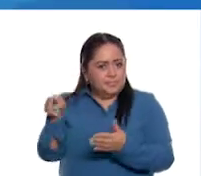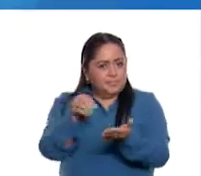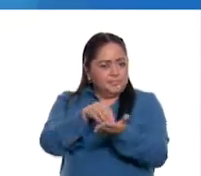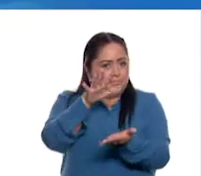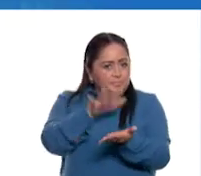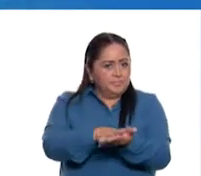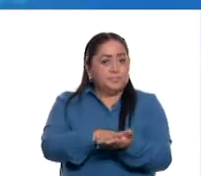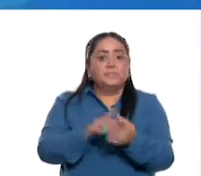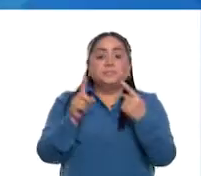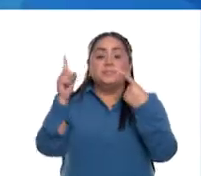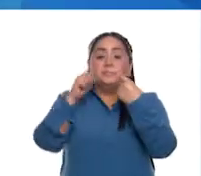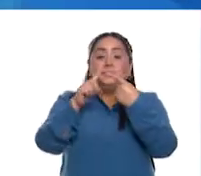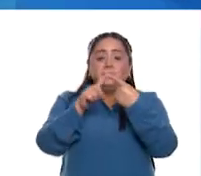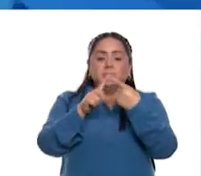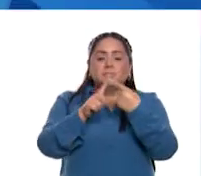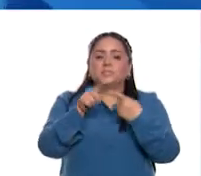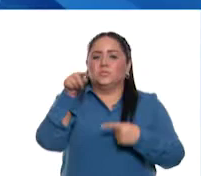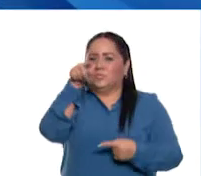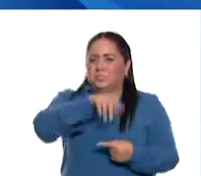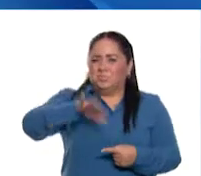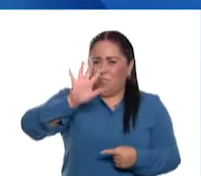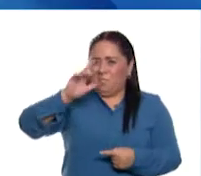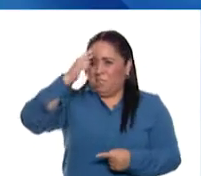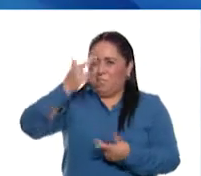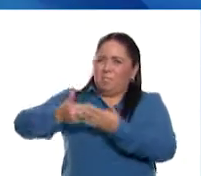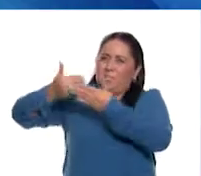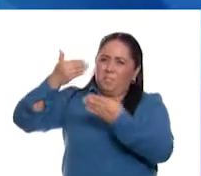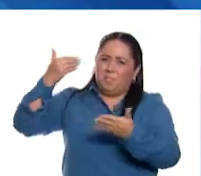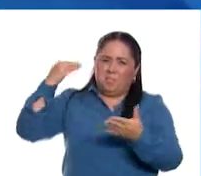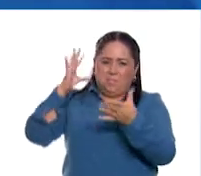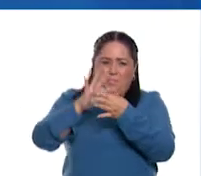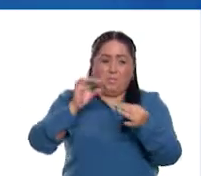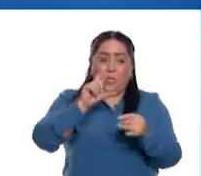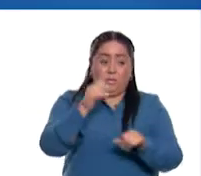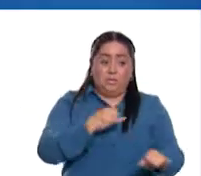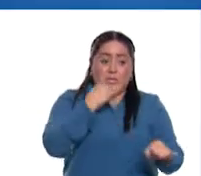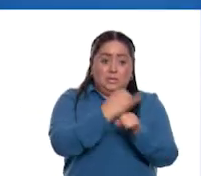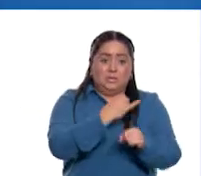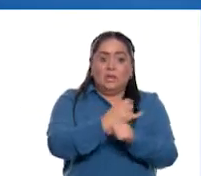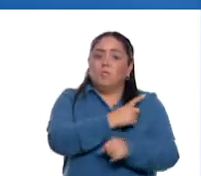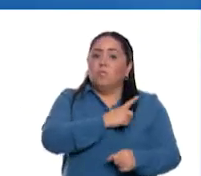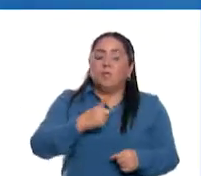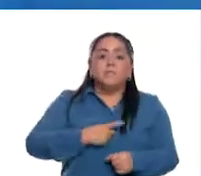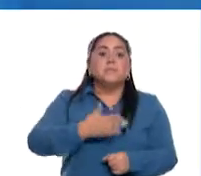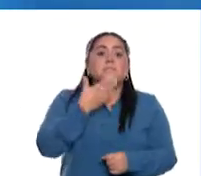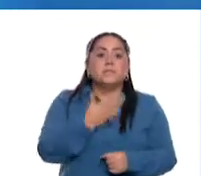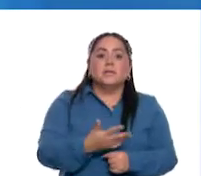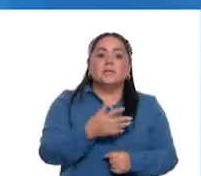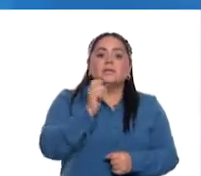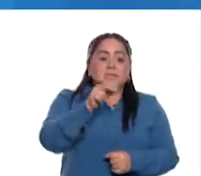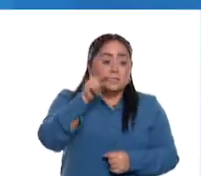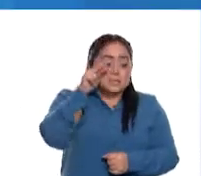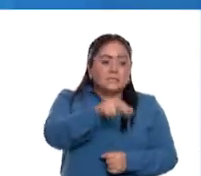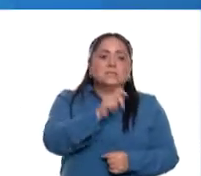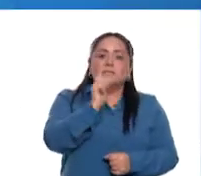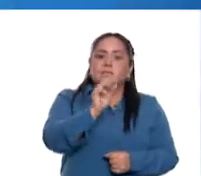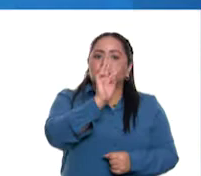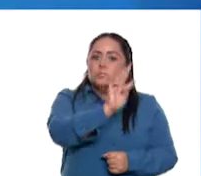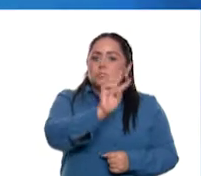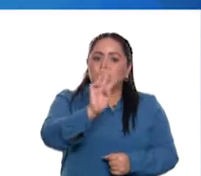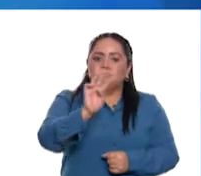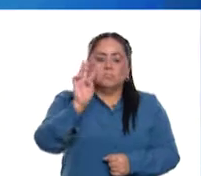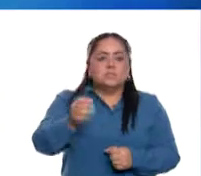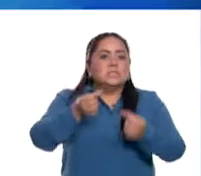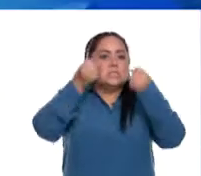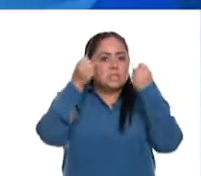nota. Primero que nada, como ya lo hemos platicado, al navegar por internet debes comprobar que los sitios que visites sean